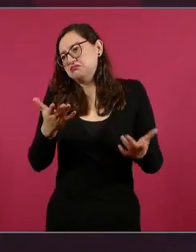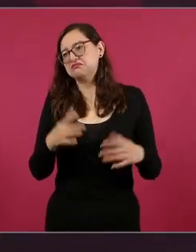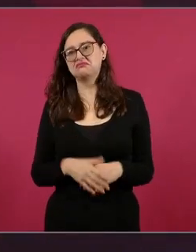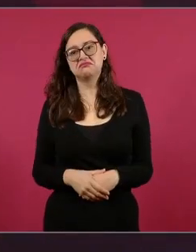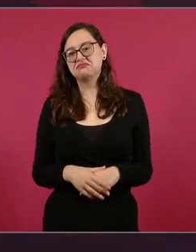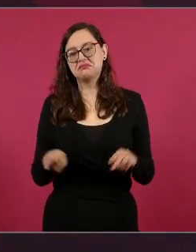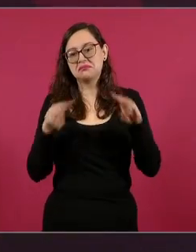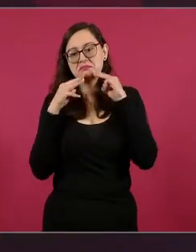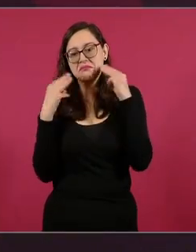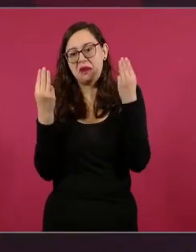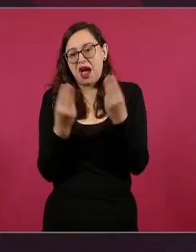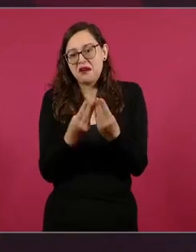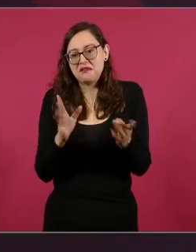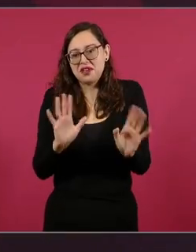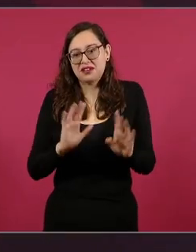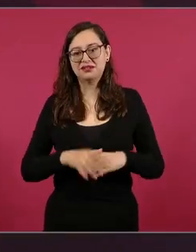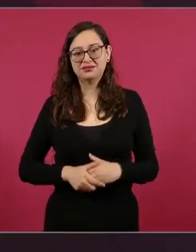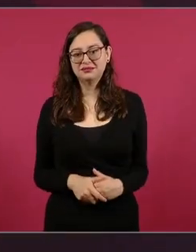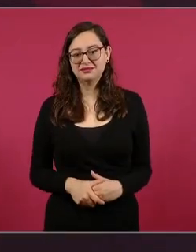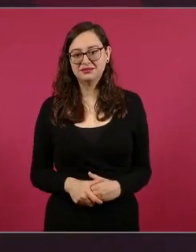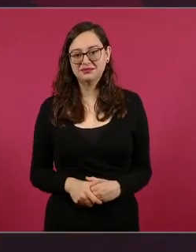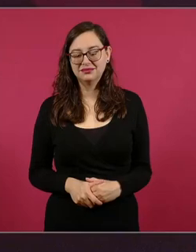no es más que una banda de malhechores.